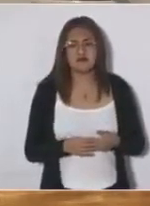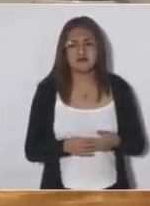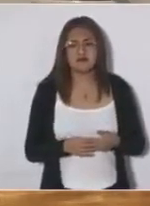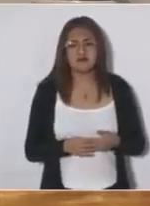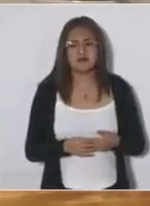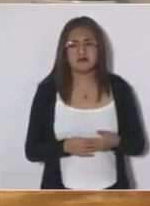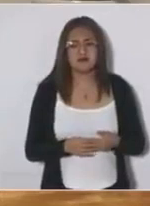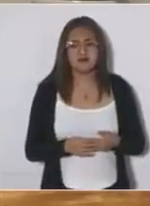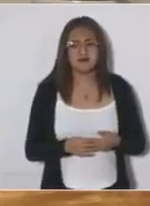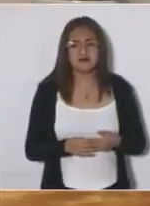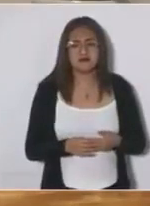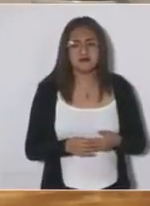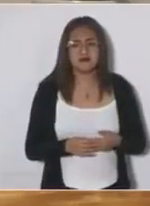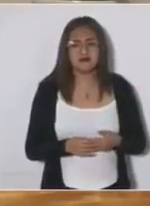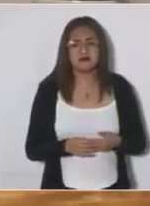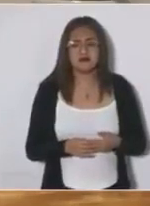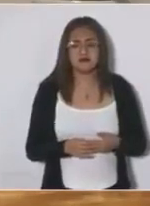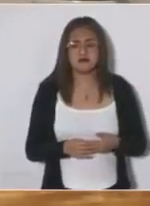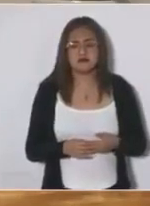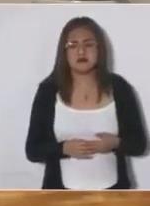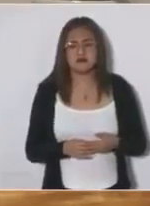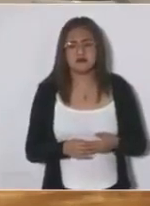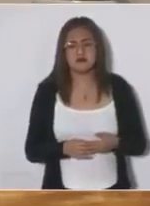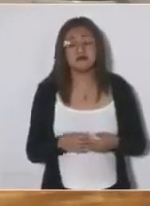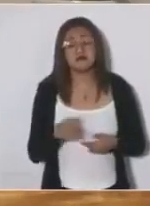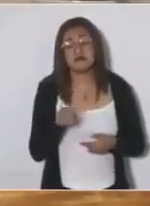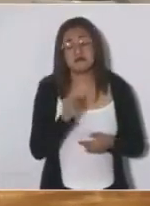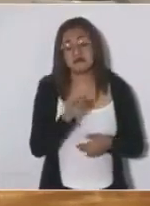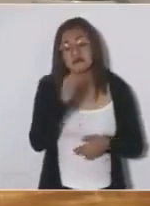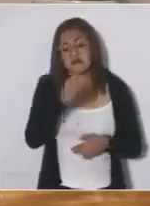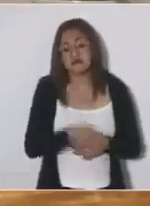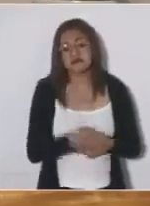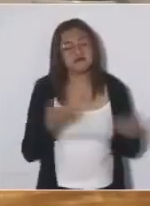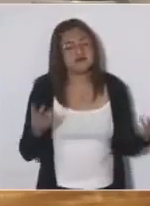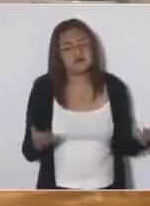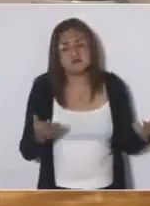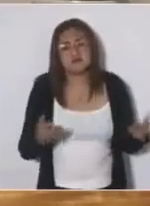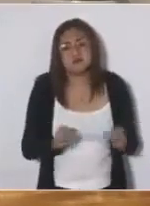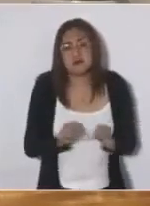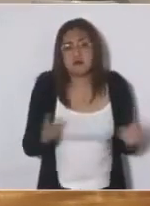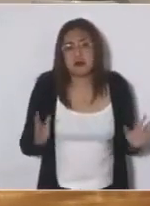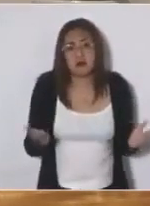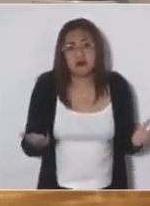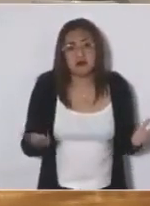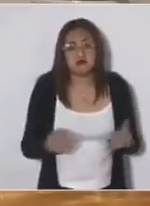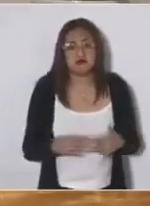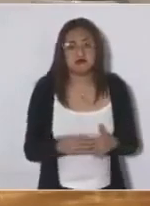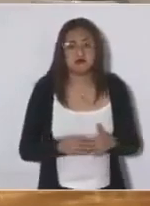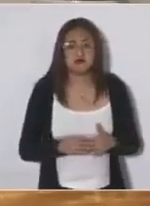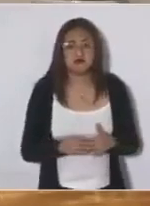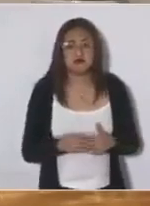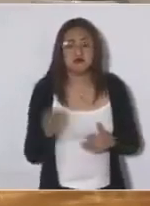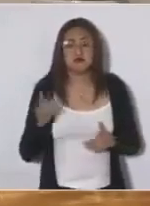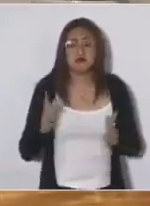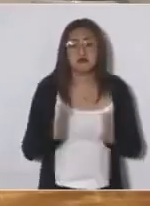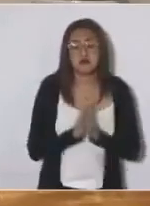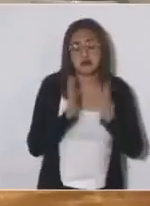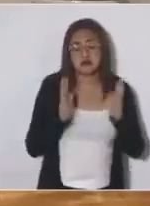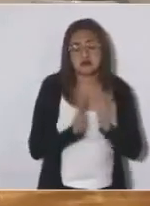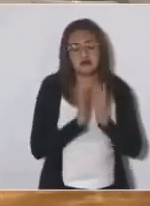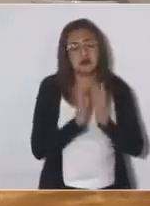permitió lo propició y los participantes bueno a ver la vida de los maestros